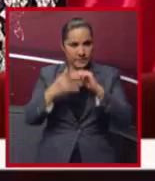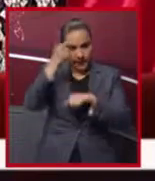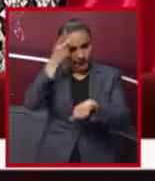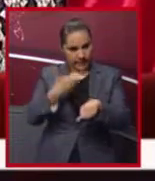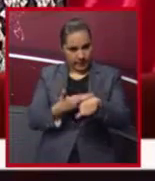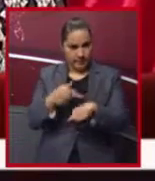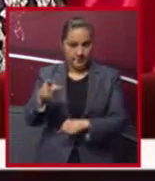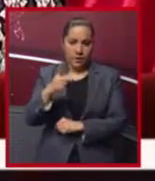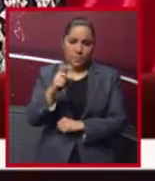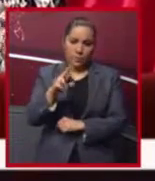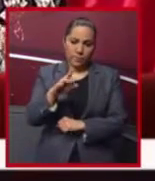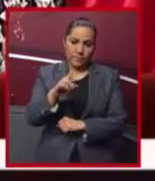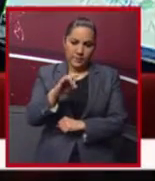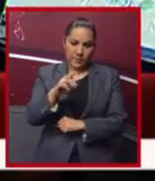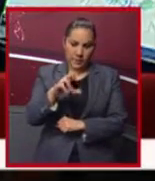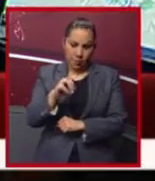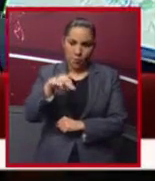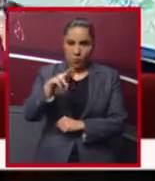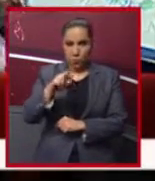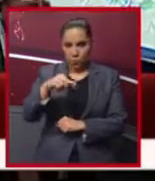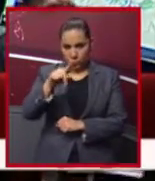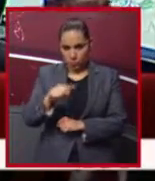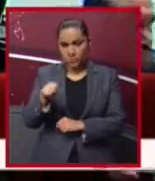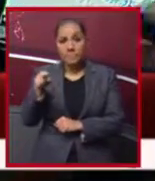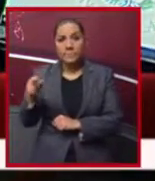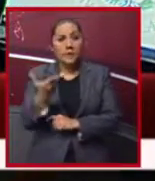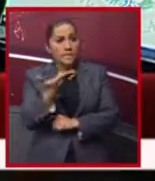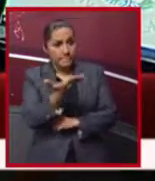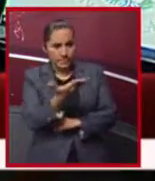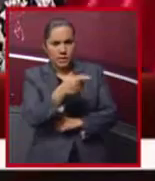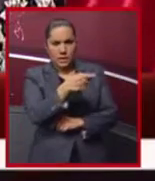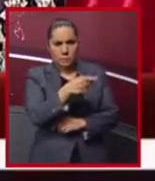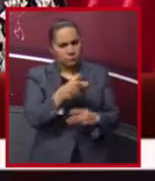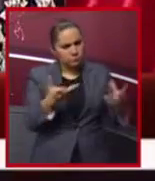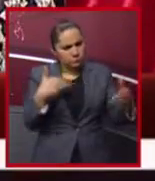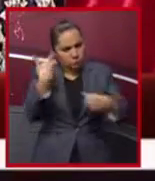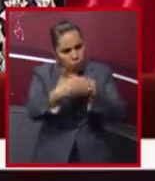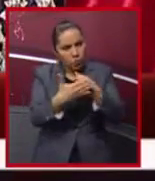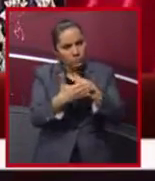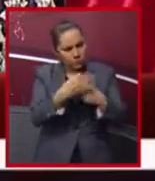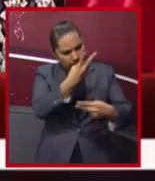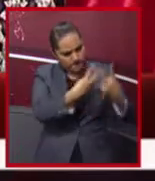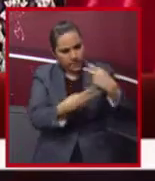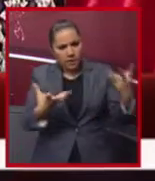Ledo, extendió una invitación al Ombudsman para dialogar con los distintos grupos parlamentarios.